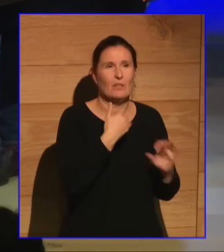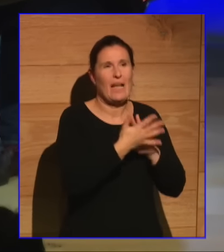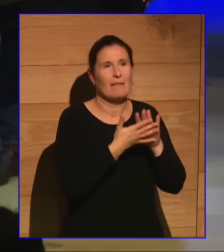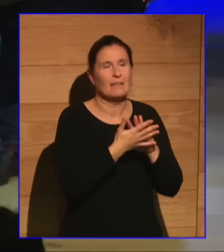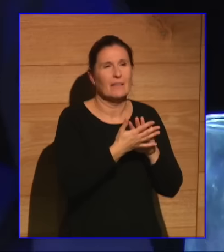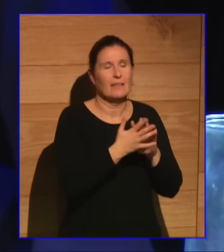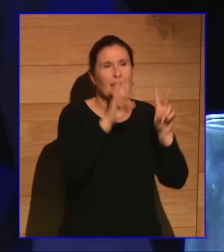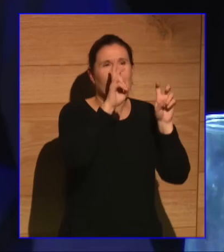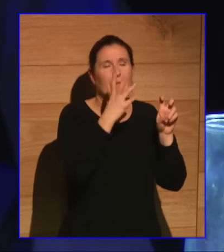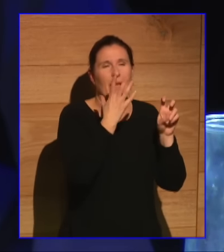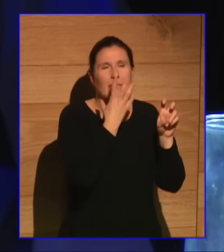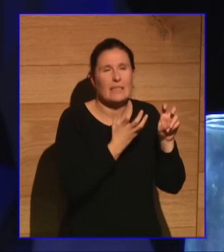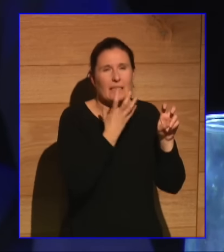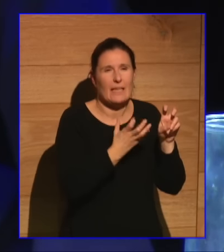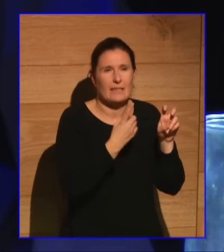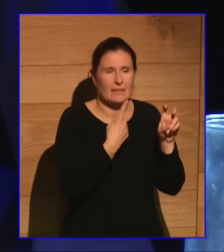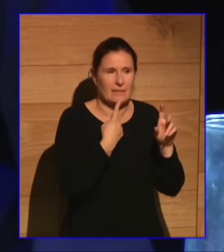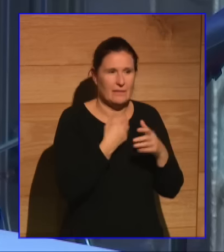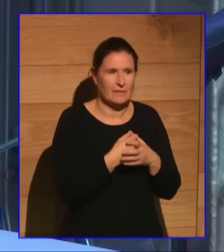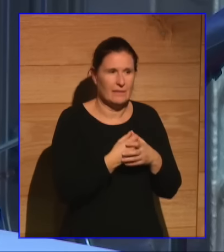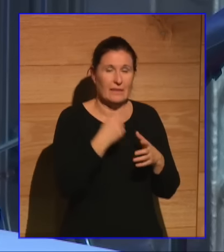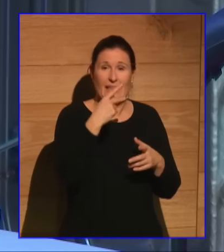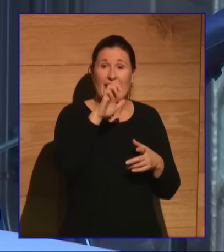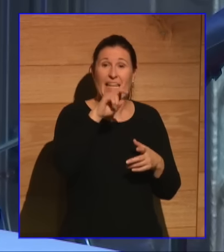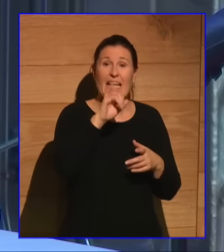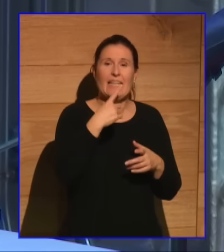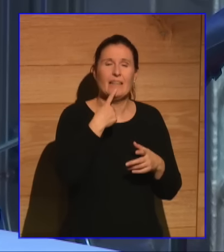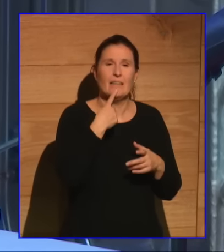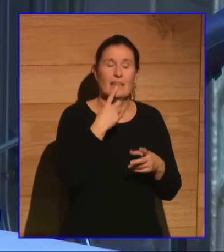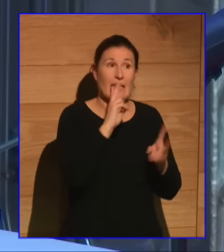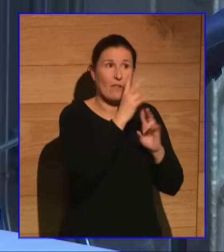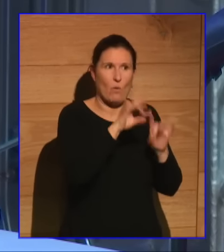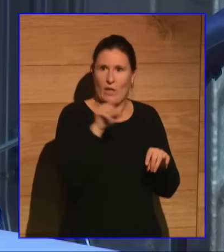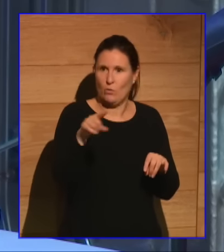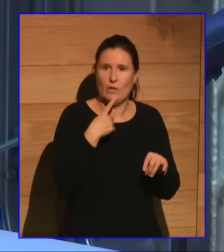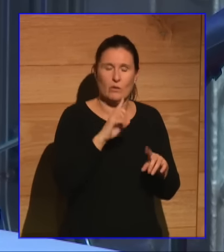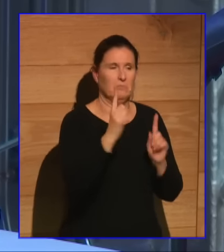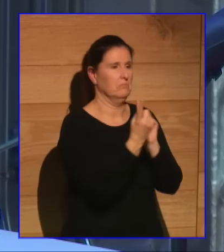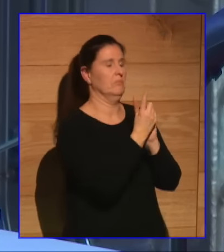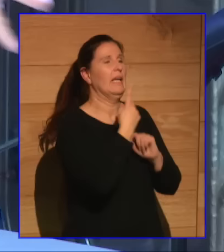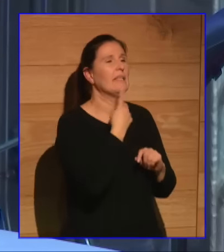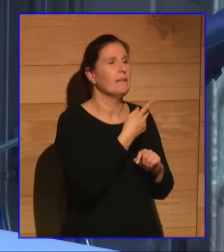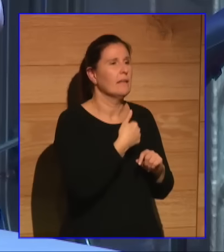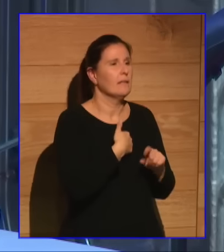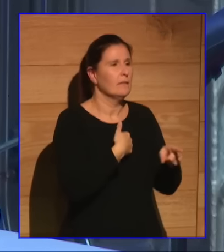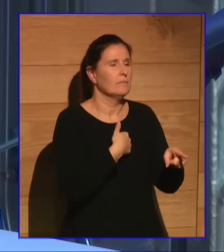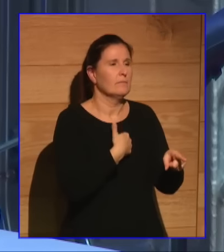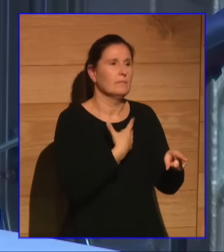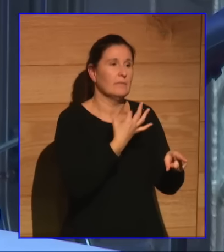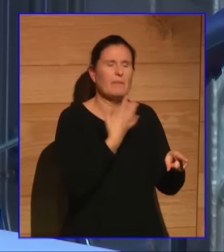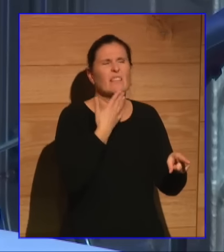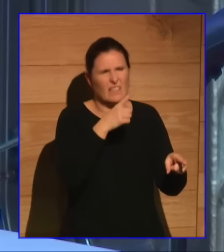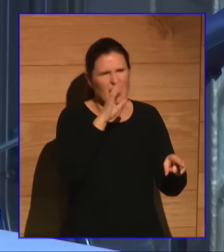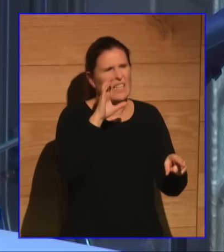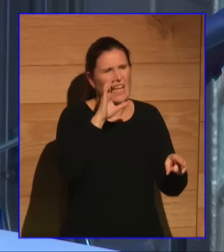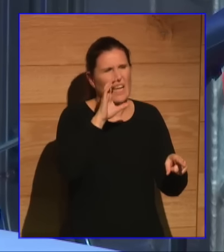necesaria para esta. Kennedy reacciona lo mismo que tú cuando se te acerca alguien y te dice: tenías que escuchar a mi cuñado, que mi